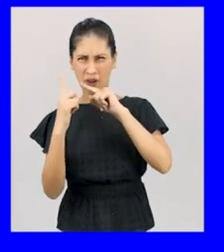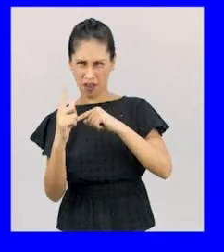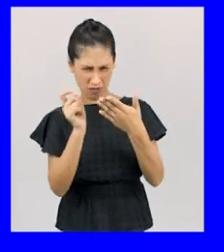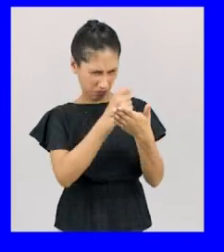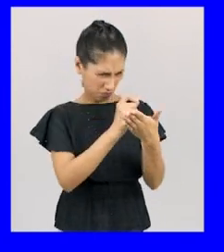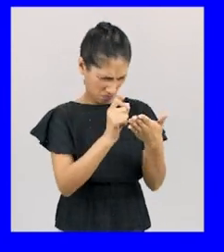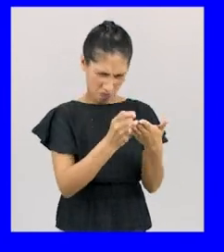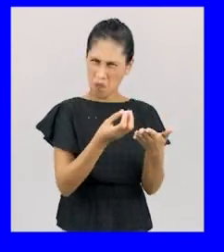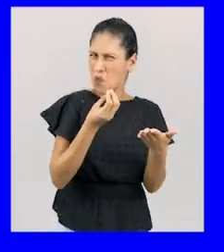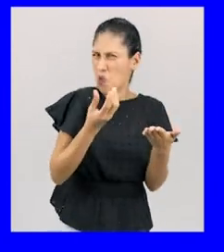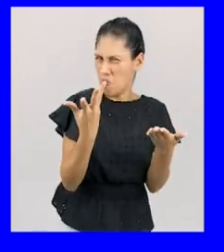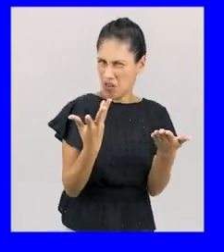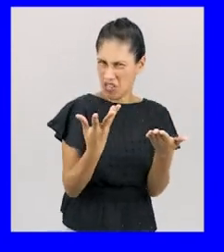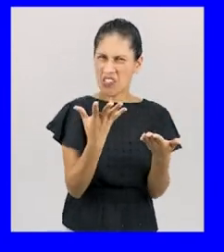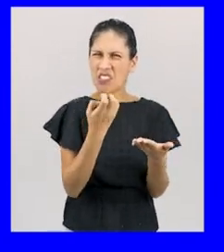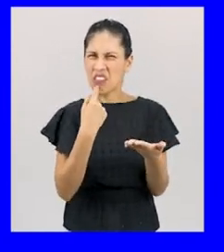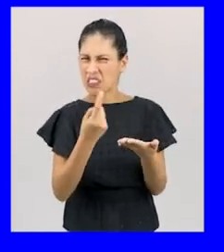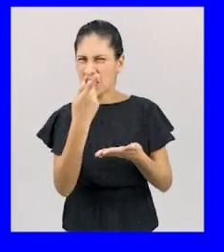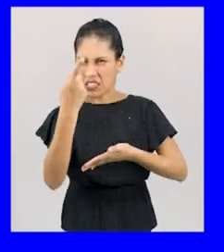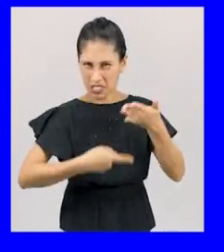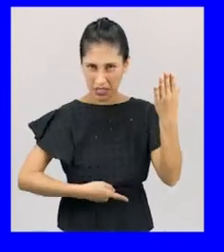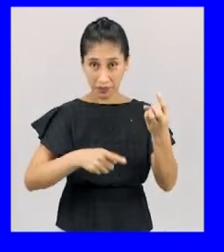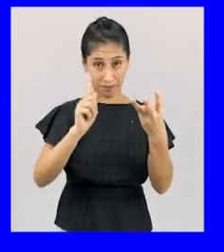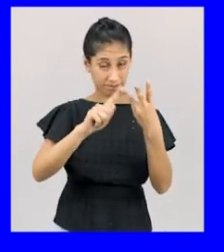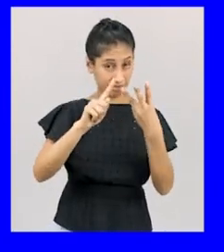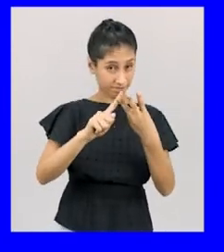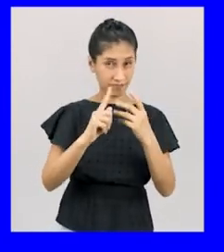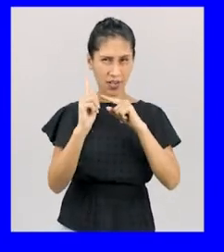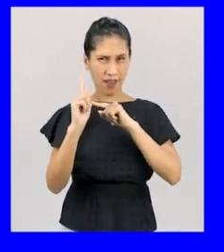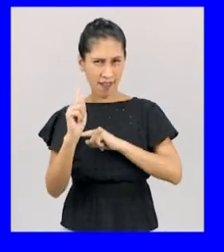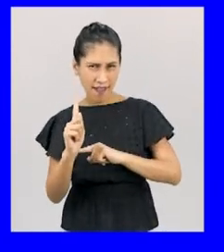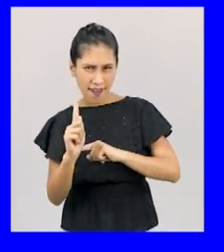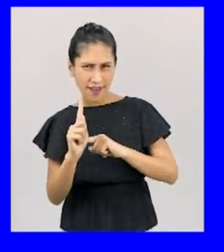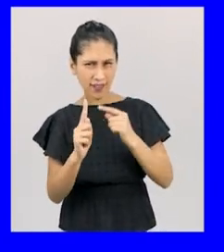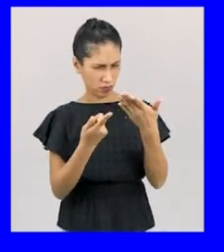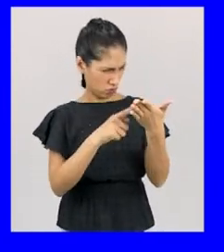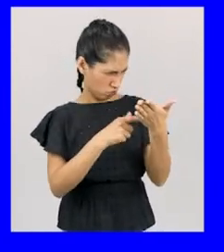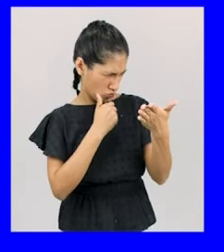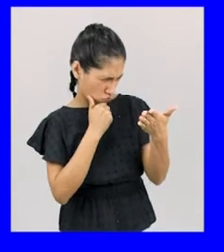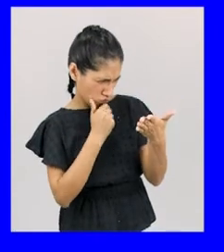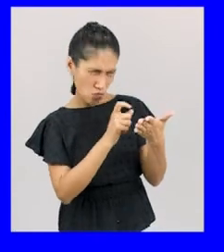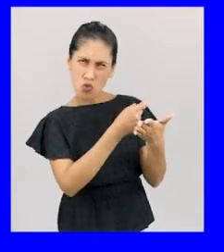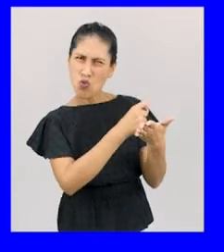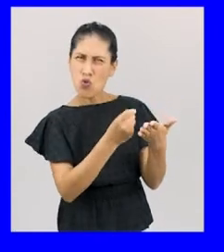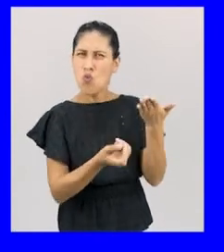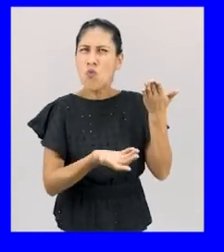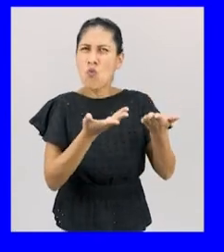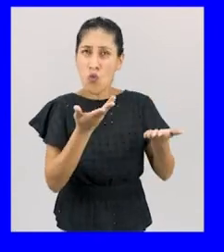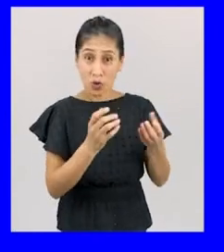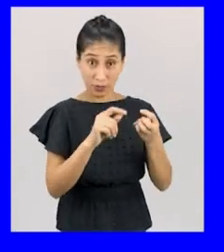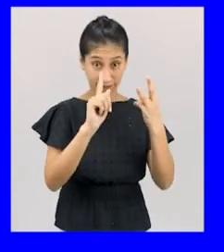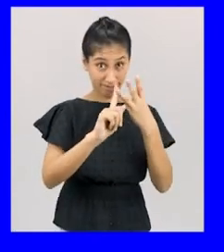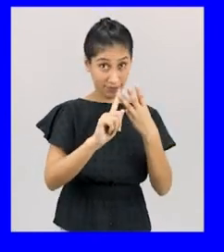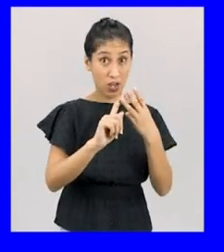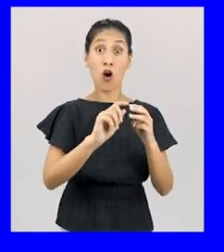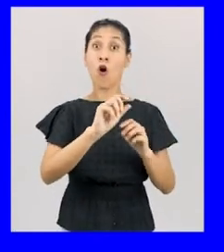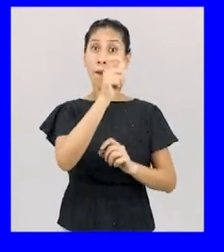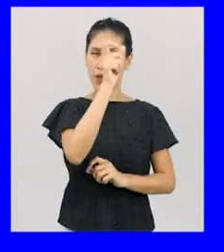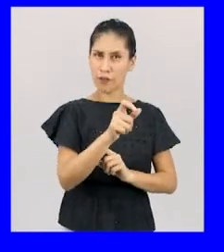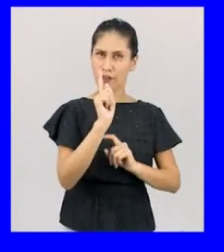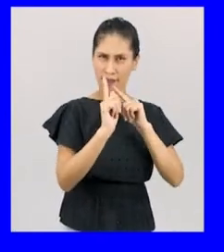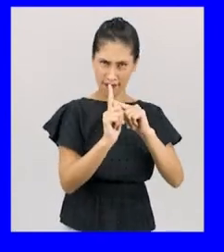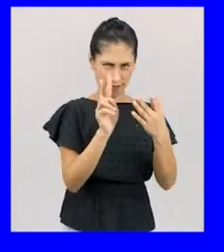el autor en la siguiente expresión? ¿Qué clase de argumentos presenta el autor? ¿Cuál es la actitud que asume el